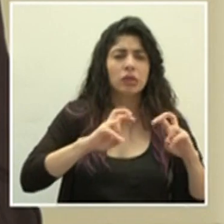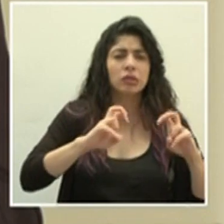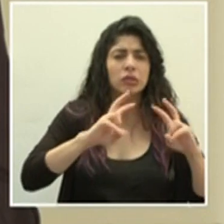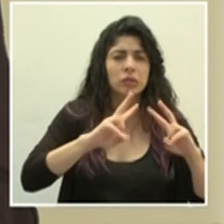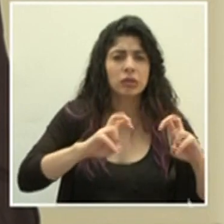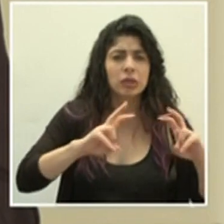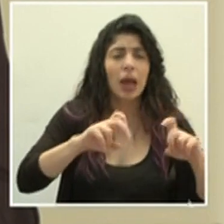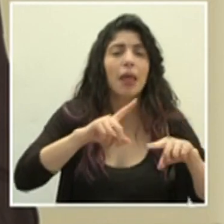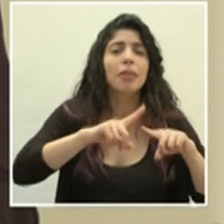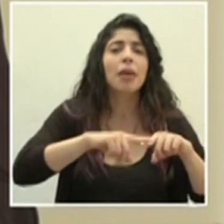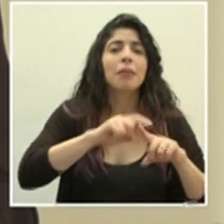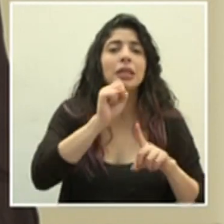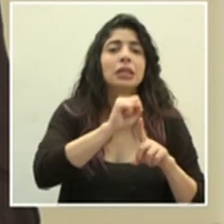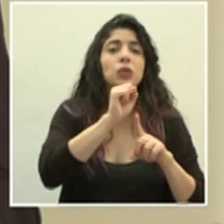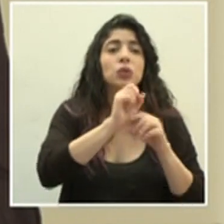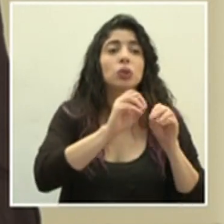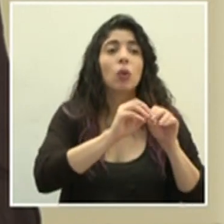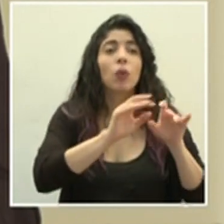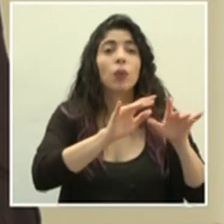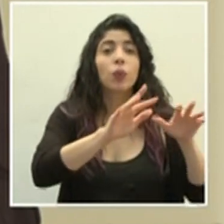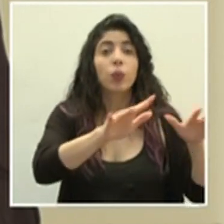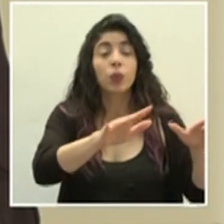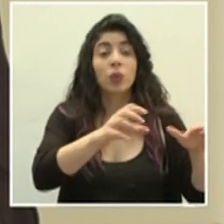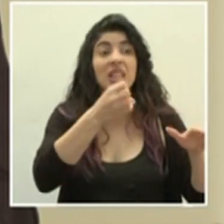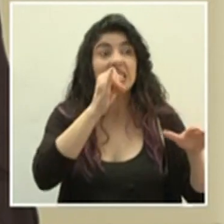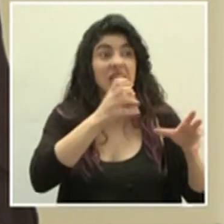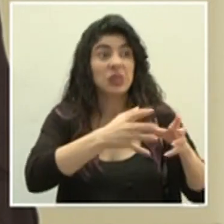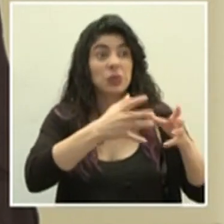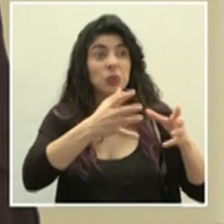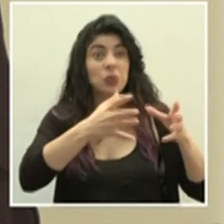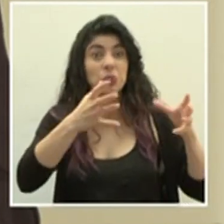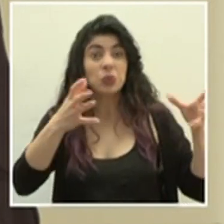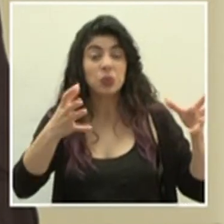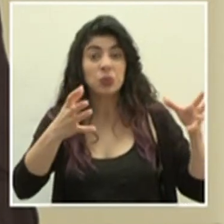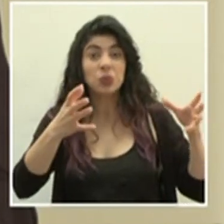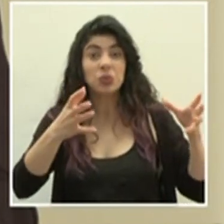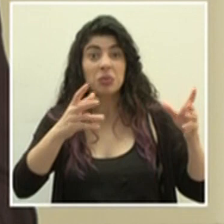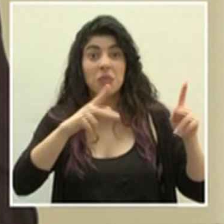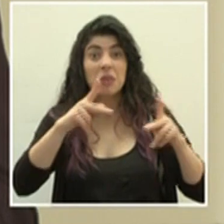dependiendo del escenario de transmisión que se tenga, en donde aumenta la posibilidad de personas que estén